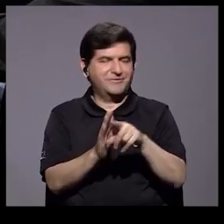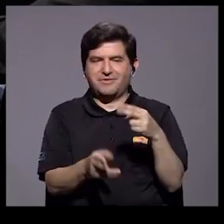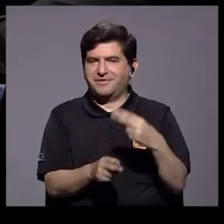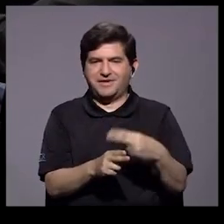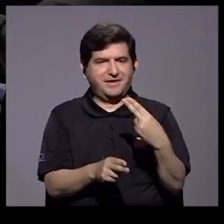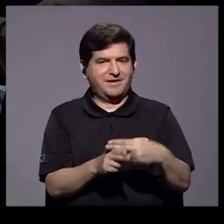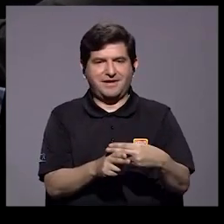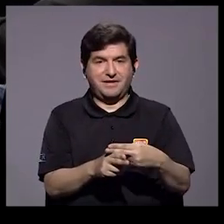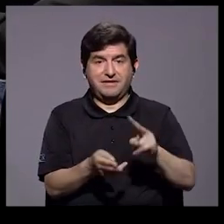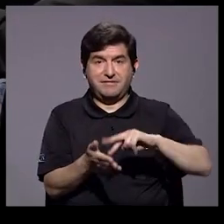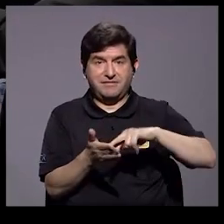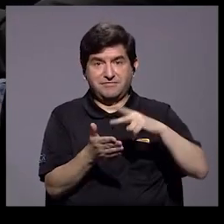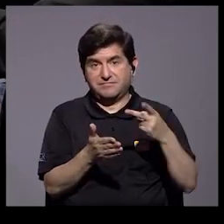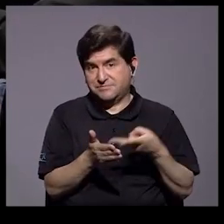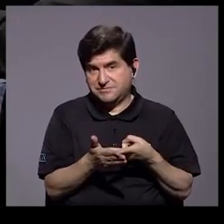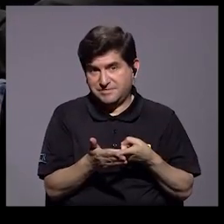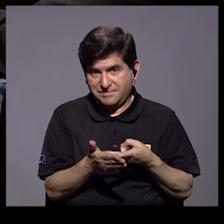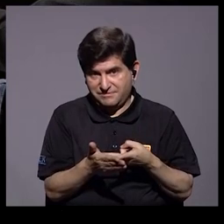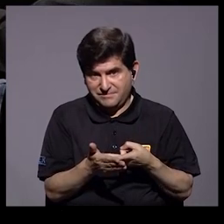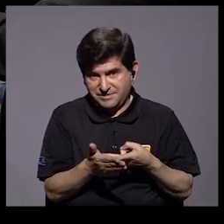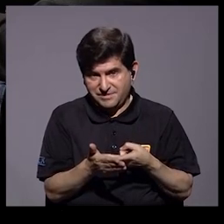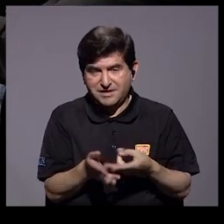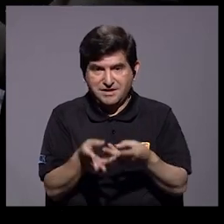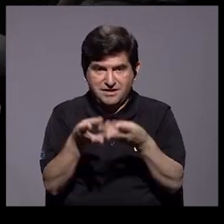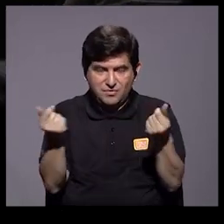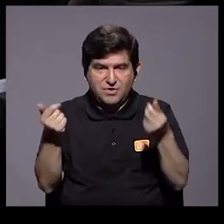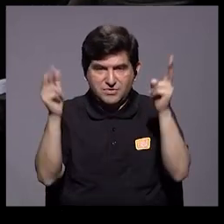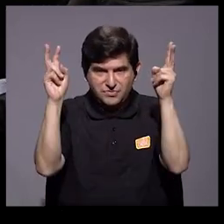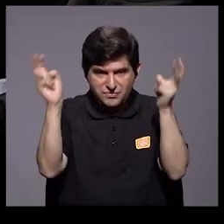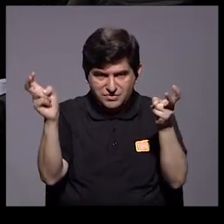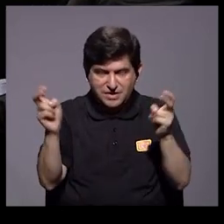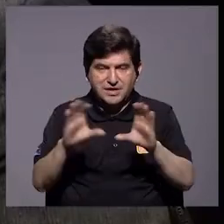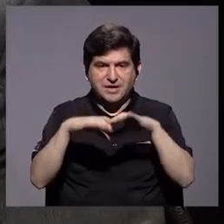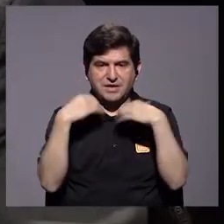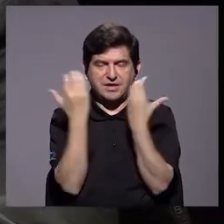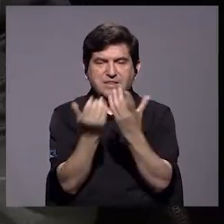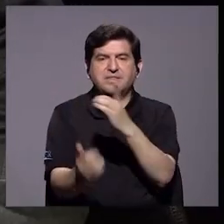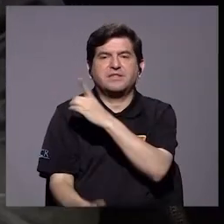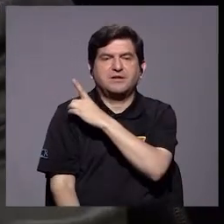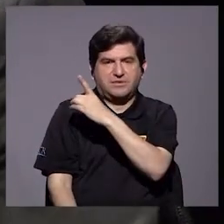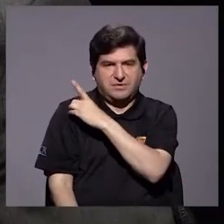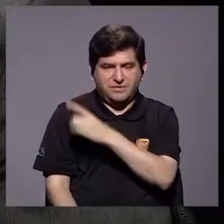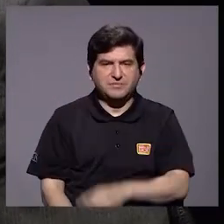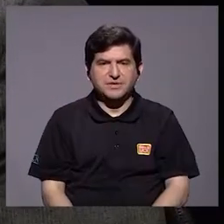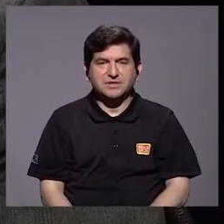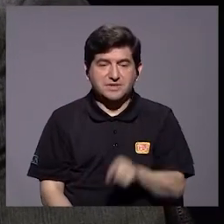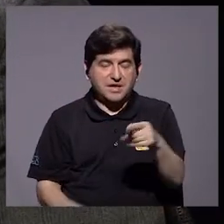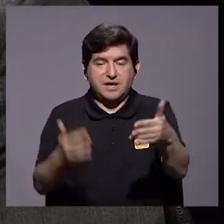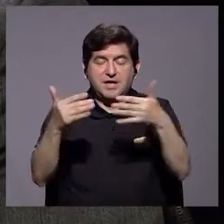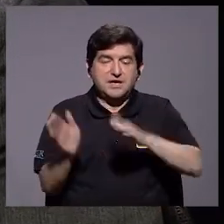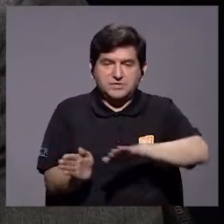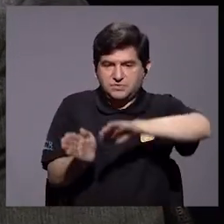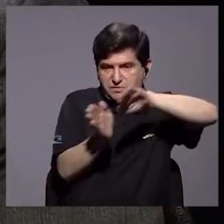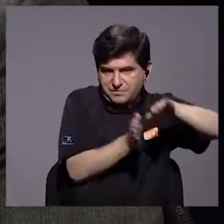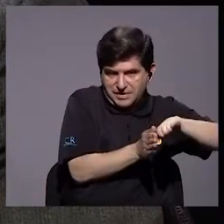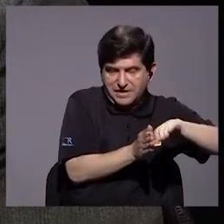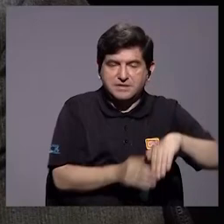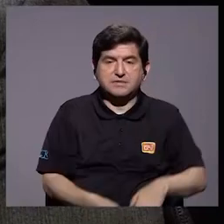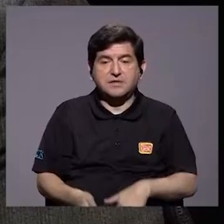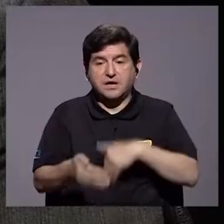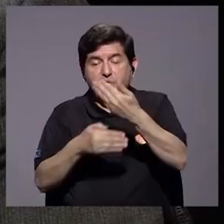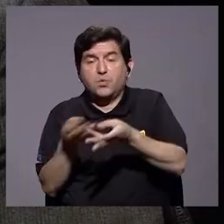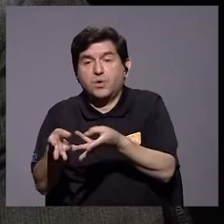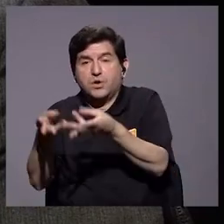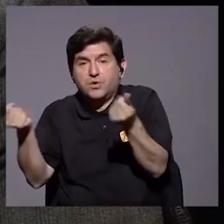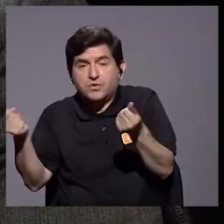lo cual seguramente cuando se resuelva el tema del comité director que es digamos un expediente aparte tendrá que resolver que